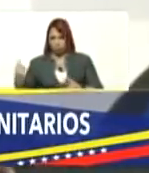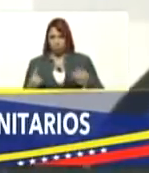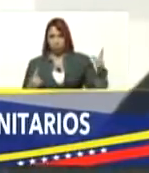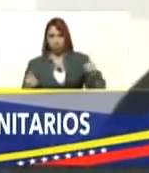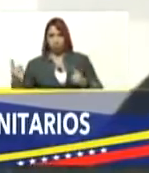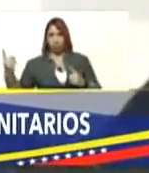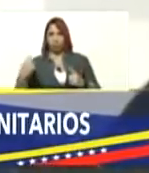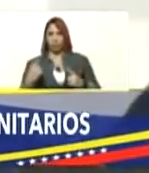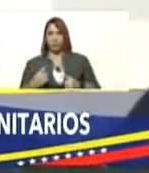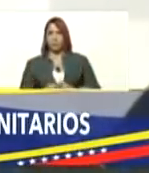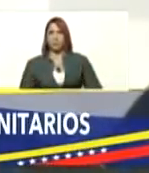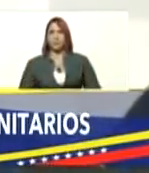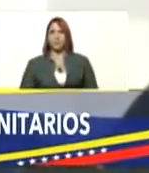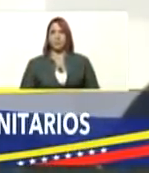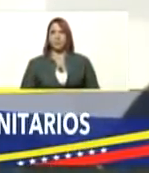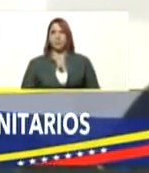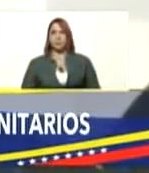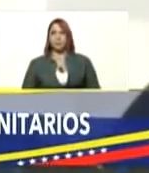Aquí.